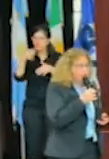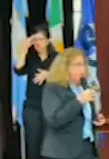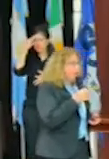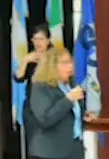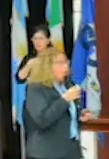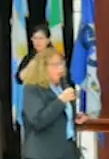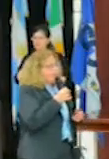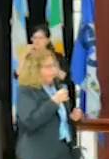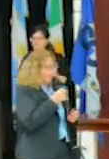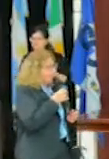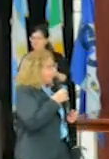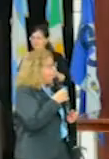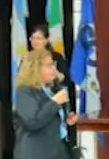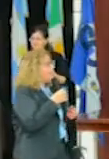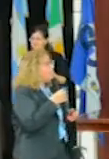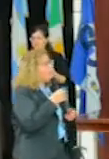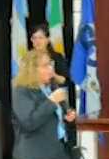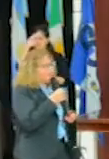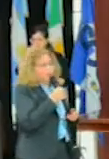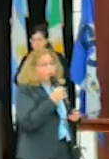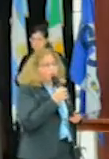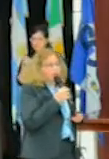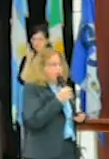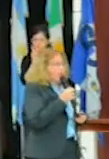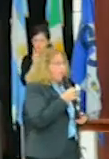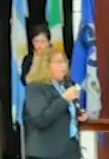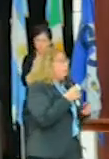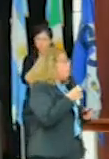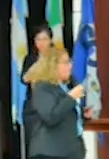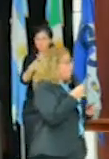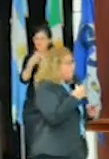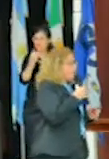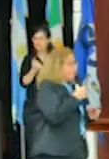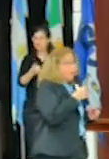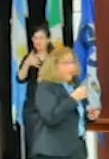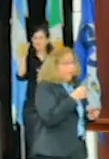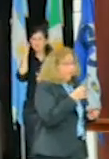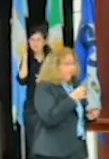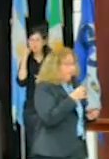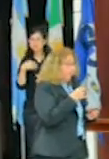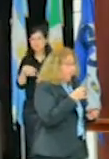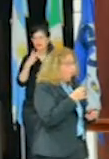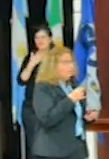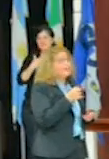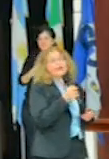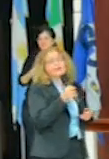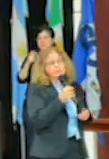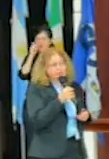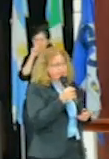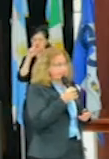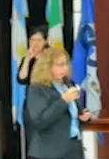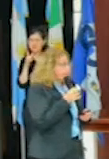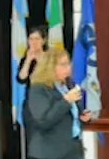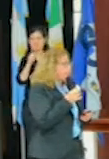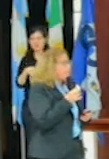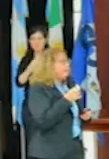cuidadosas. Y ojalá siempre tengamos la capacidad de escuchar, que nos mueva el deseo, la capacidad de asombro y las ganas de